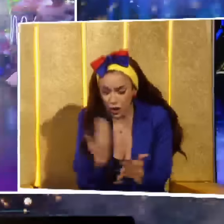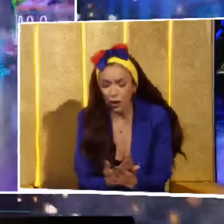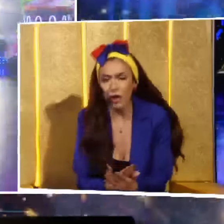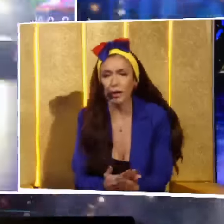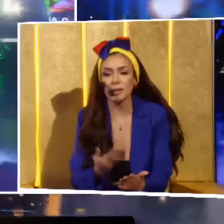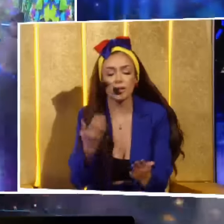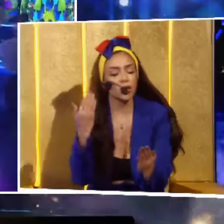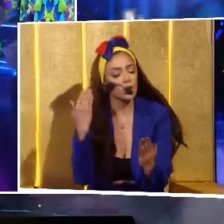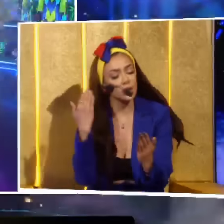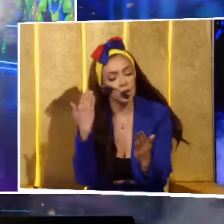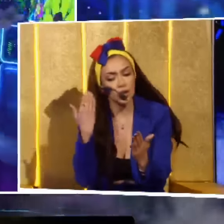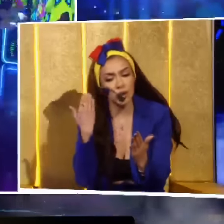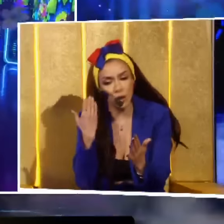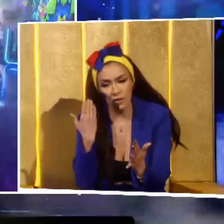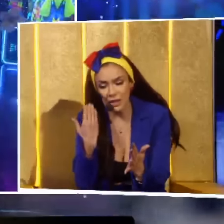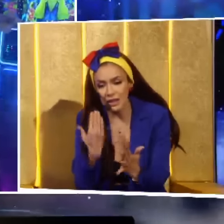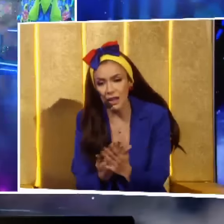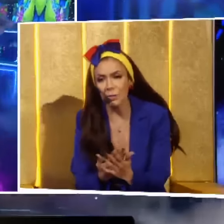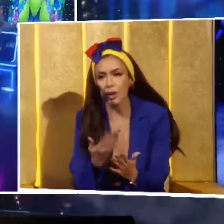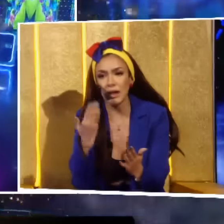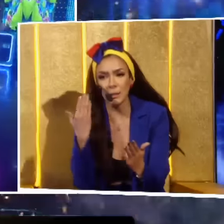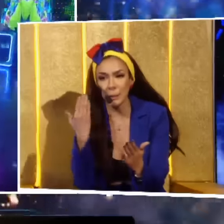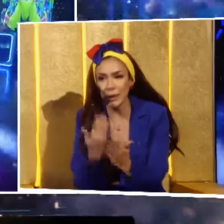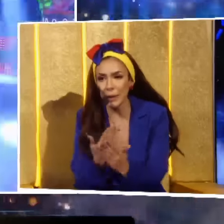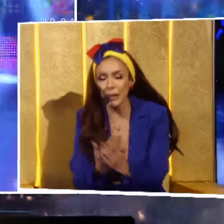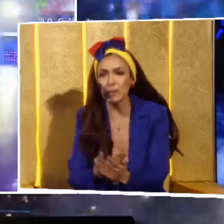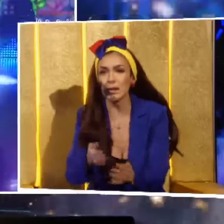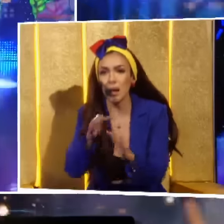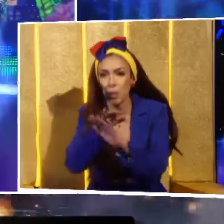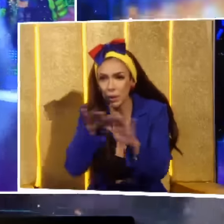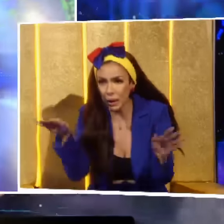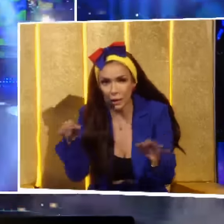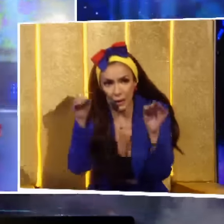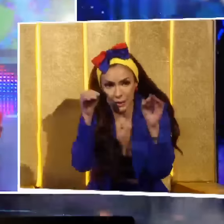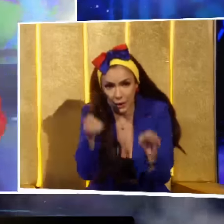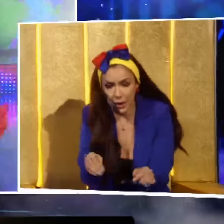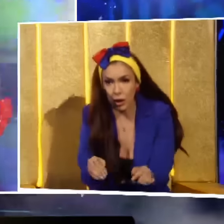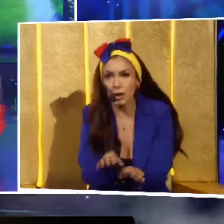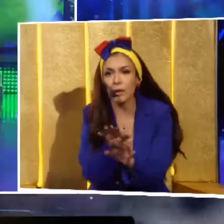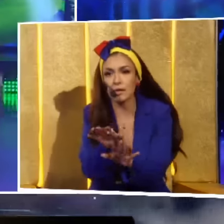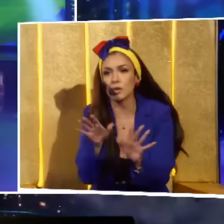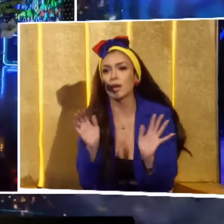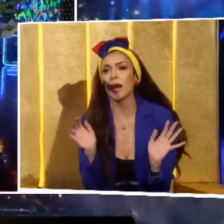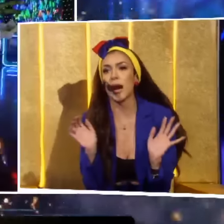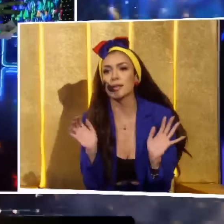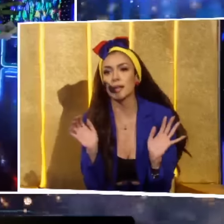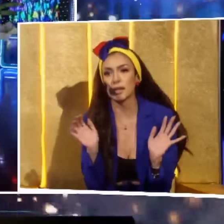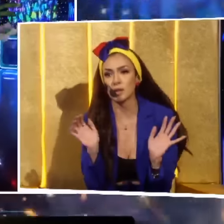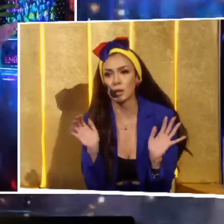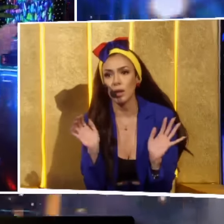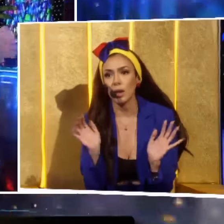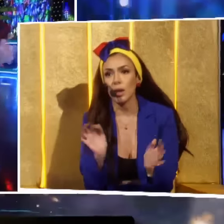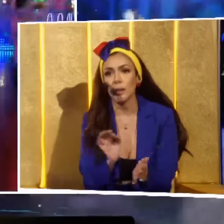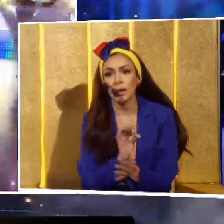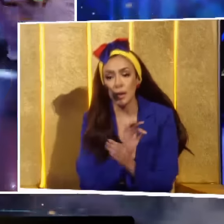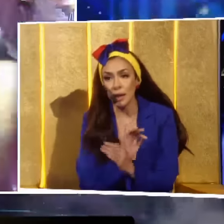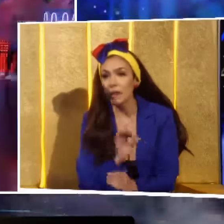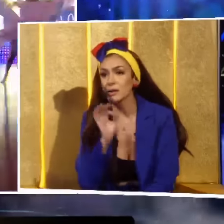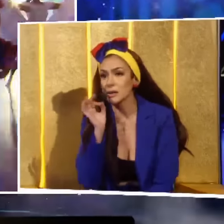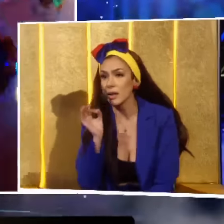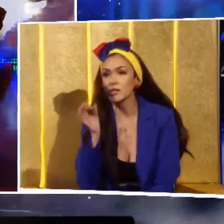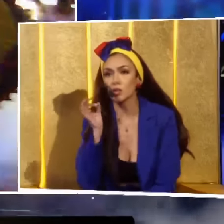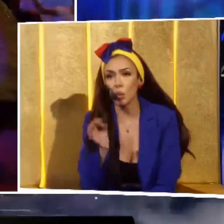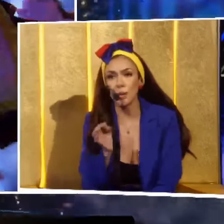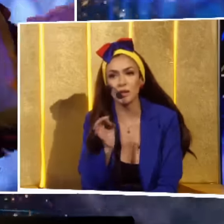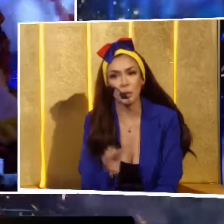que yo los tengo que felicitar porque es la primera vez y la única vez hasta el día de hoy que he visto que hacen eso. Y de verdad